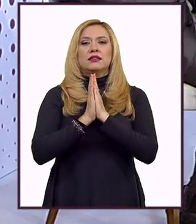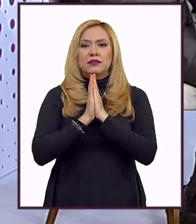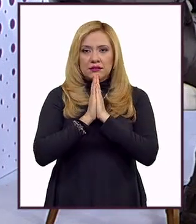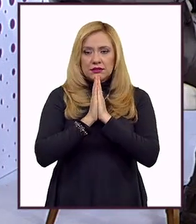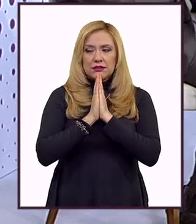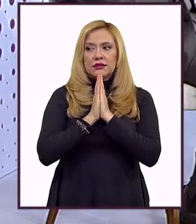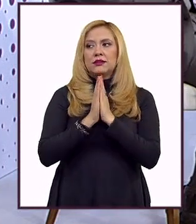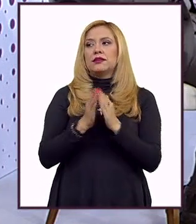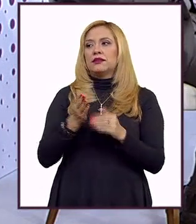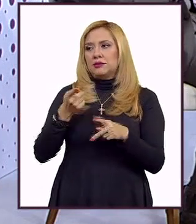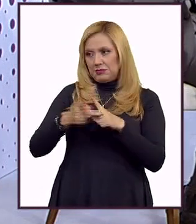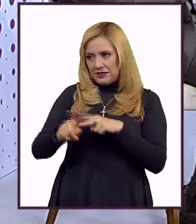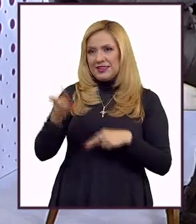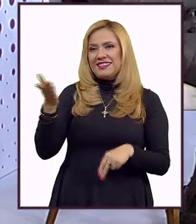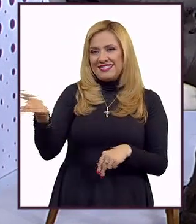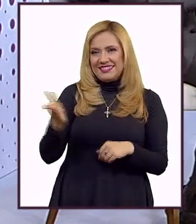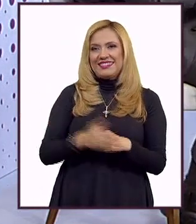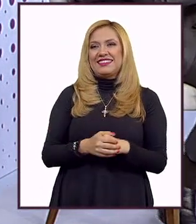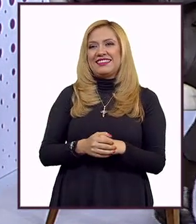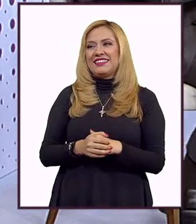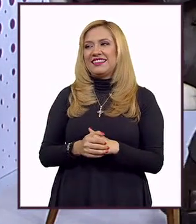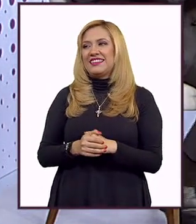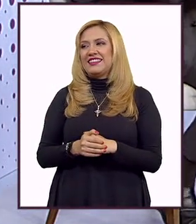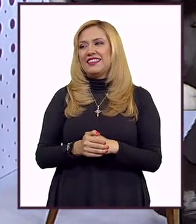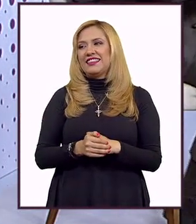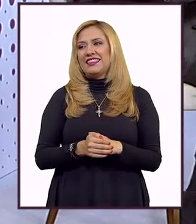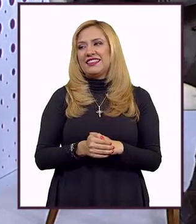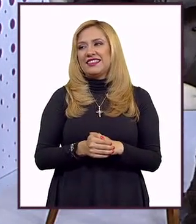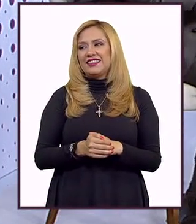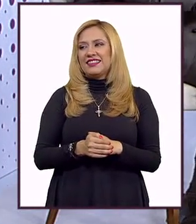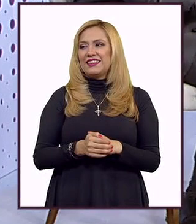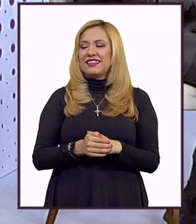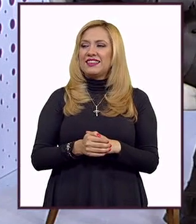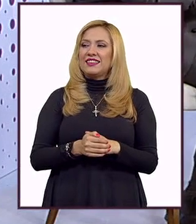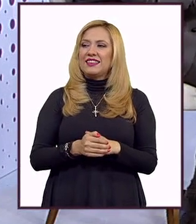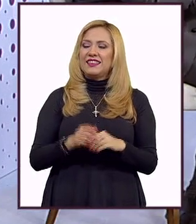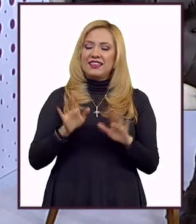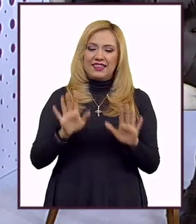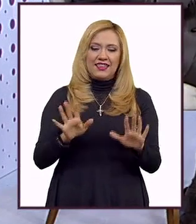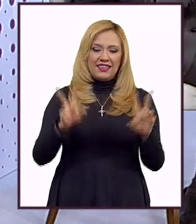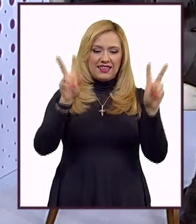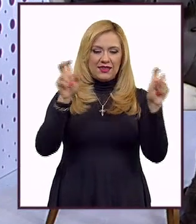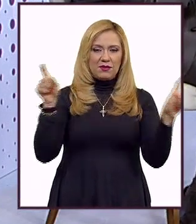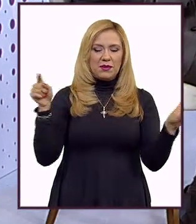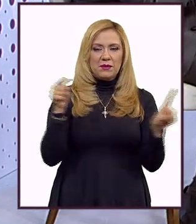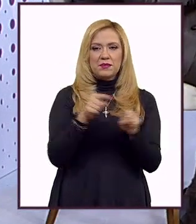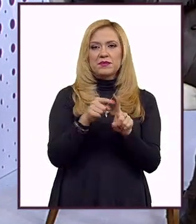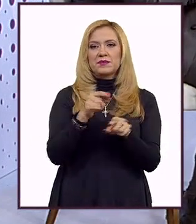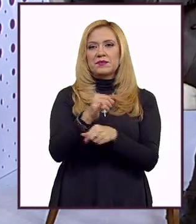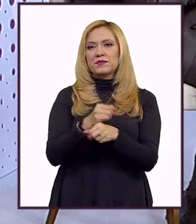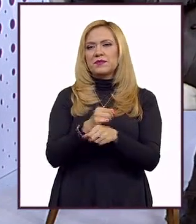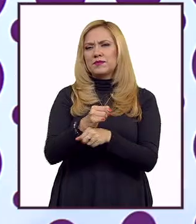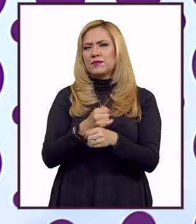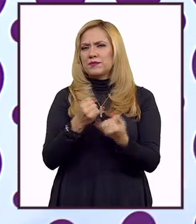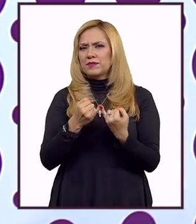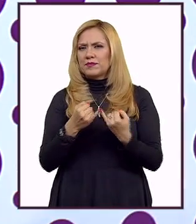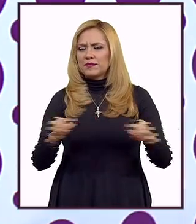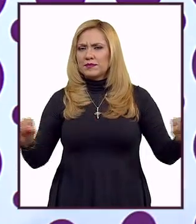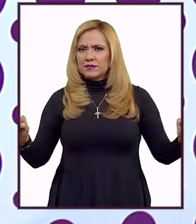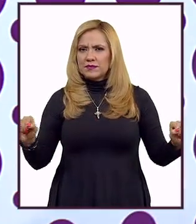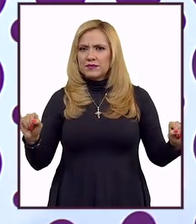pido, por favor, si empiezas. ¿Empezamos ya? Sí. Bueno, no, un poco relacionado con el tema de la pericia independiente, hemos ganado un